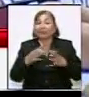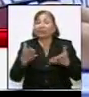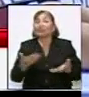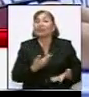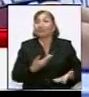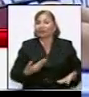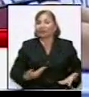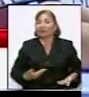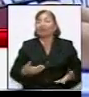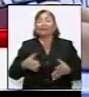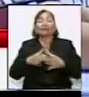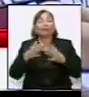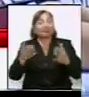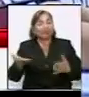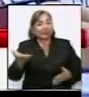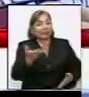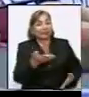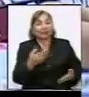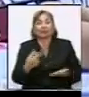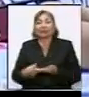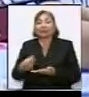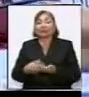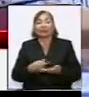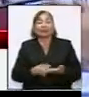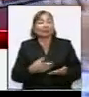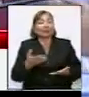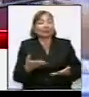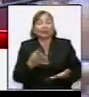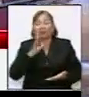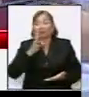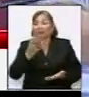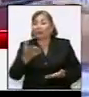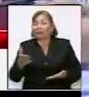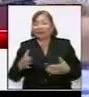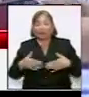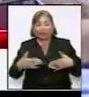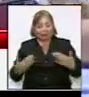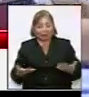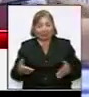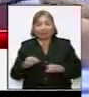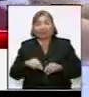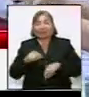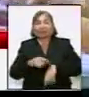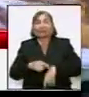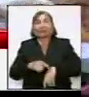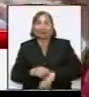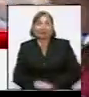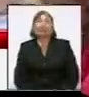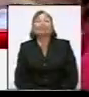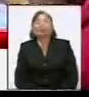sabe el debate para que los españoles como necesitan directivas de hacerlo sola palabra lo puedan hacer en este momento